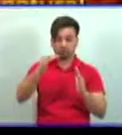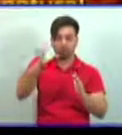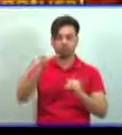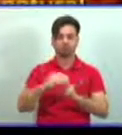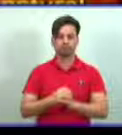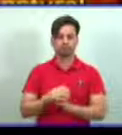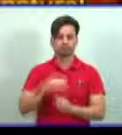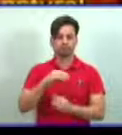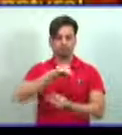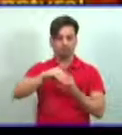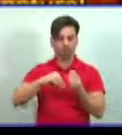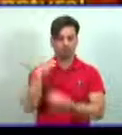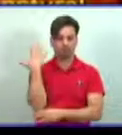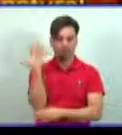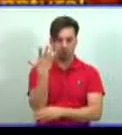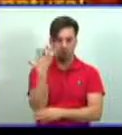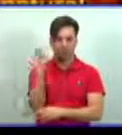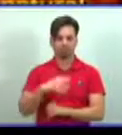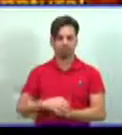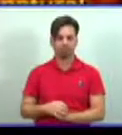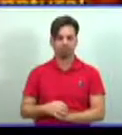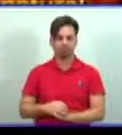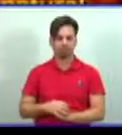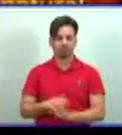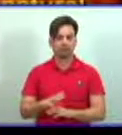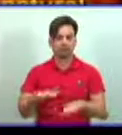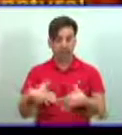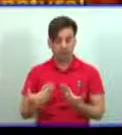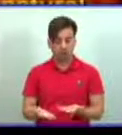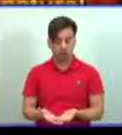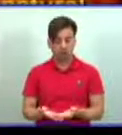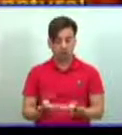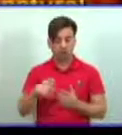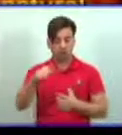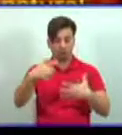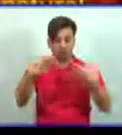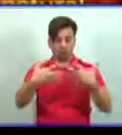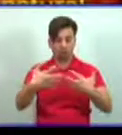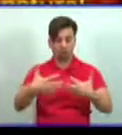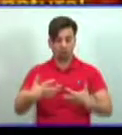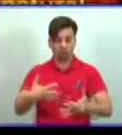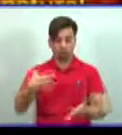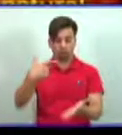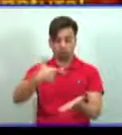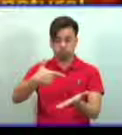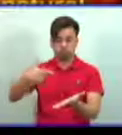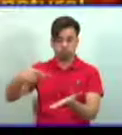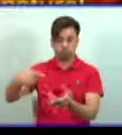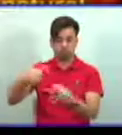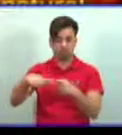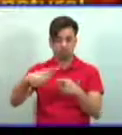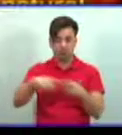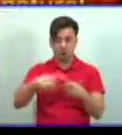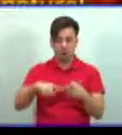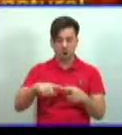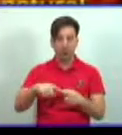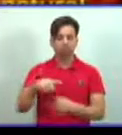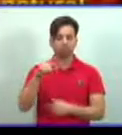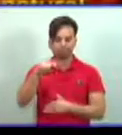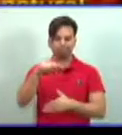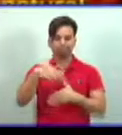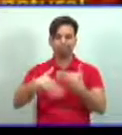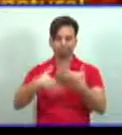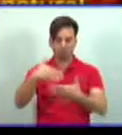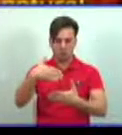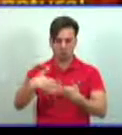tanto, la explotación de combustibles fósiles constituye un problema ambiental y es, sin duda alguna,